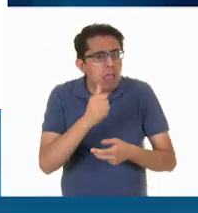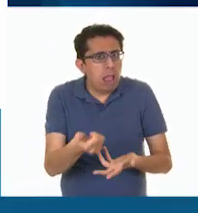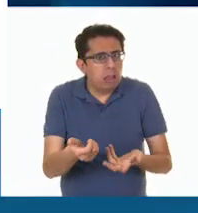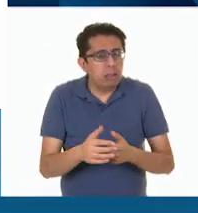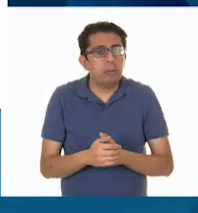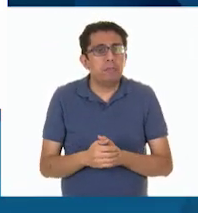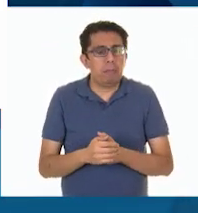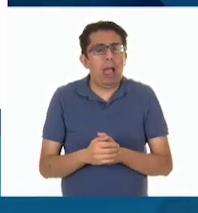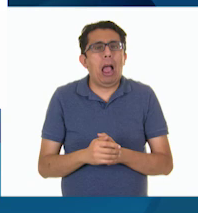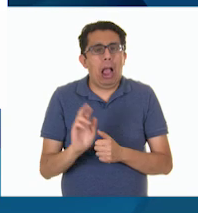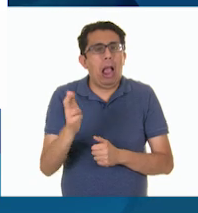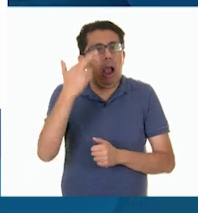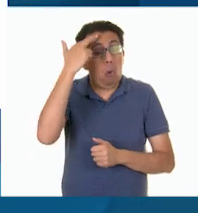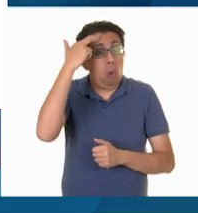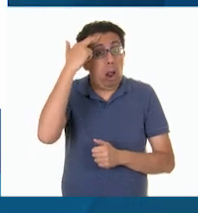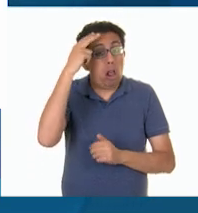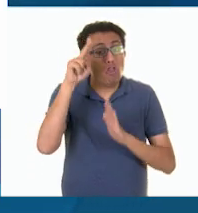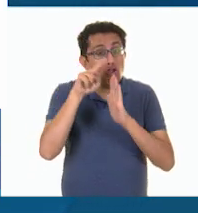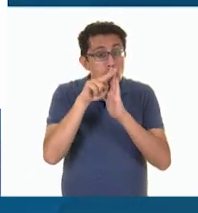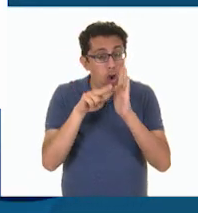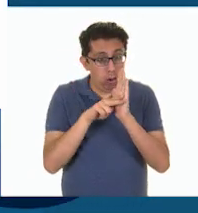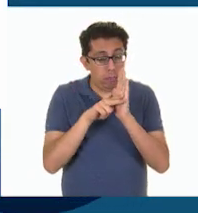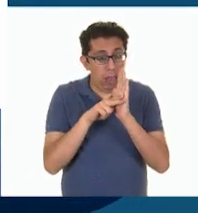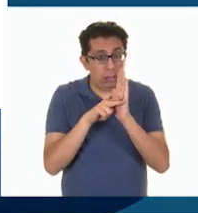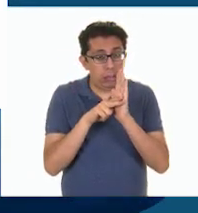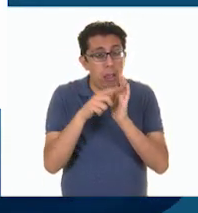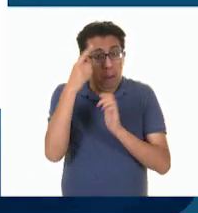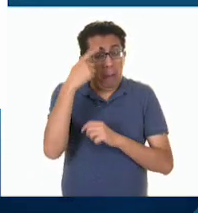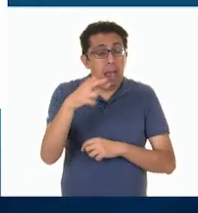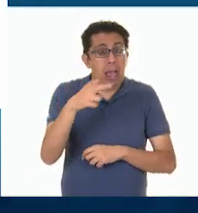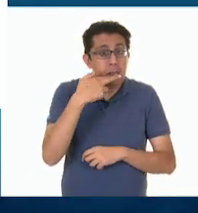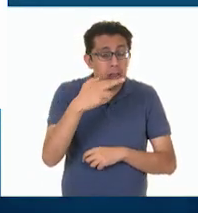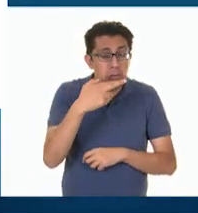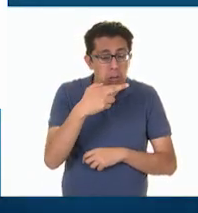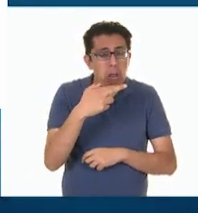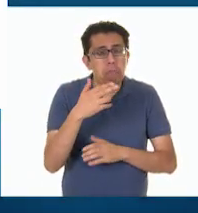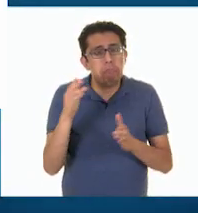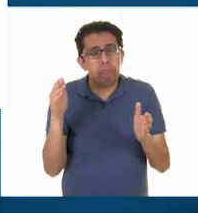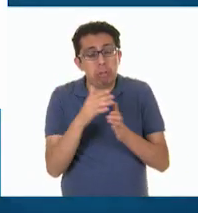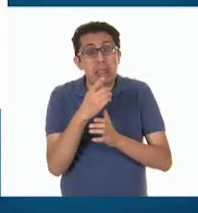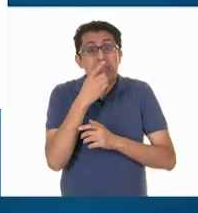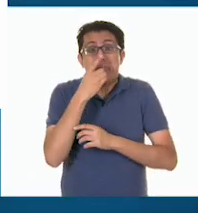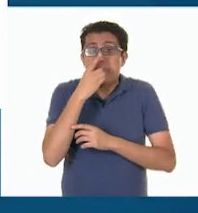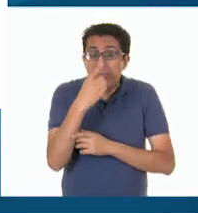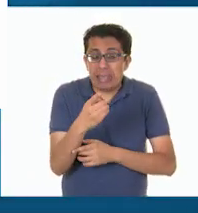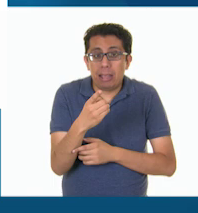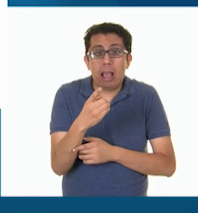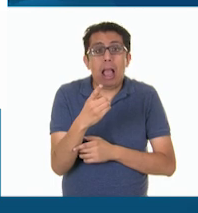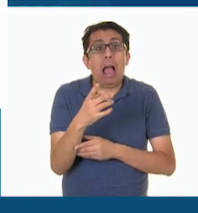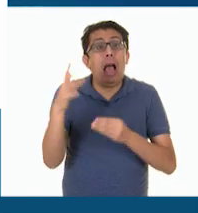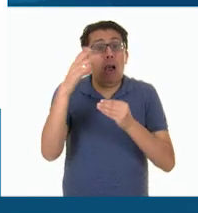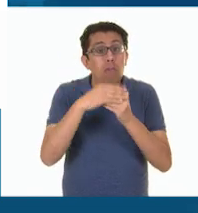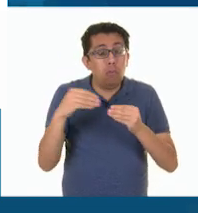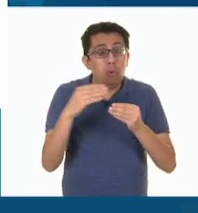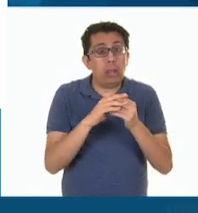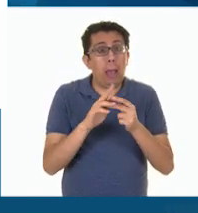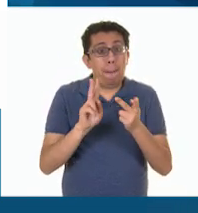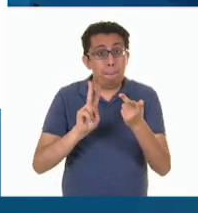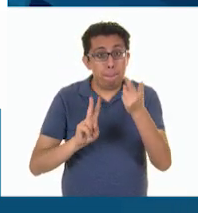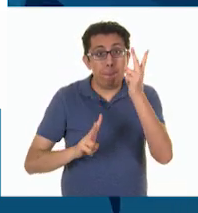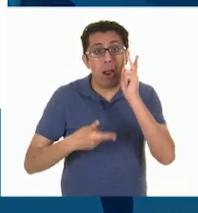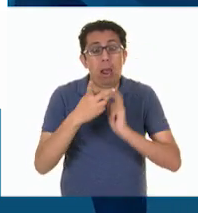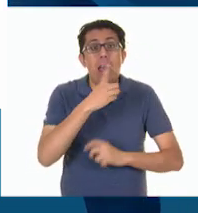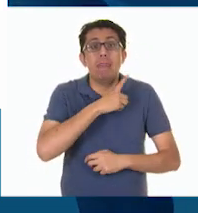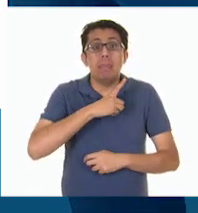cuenta que la norma para restaurantes y fondas dice así: alimentos como frutas y verduras deben ser desinfectados.